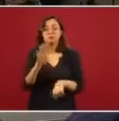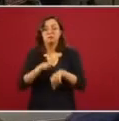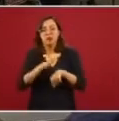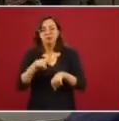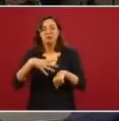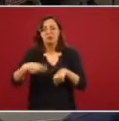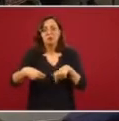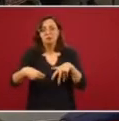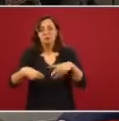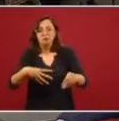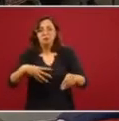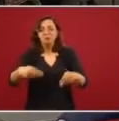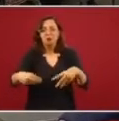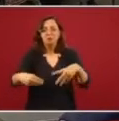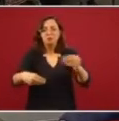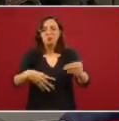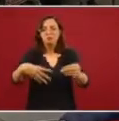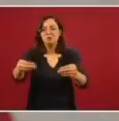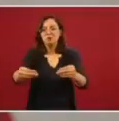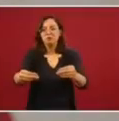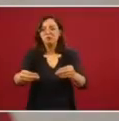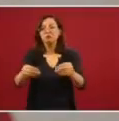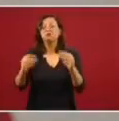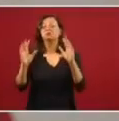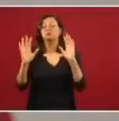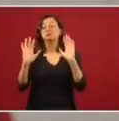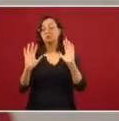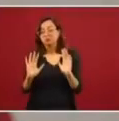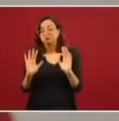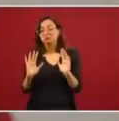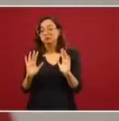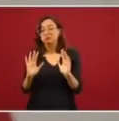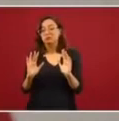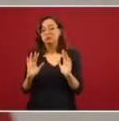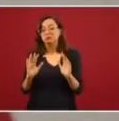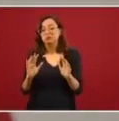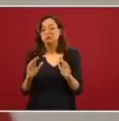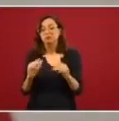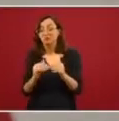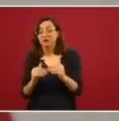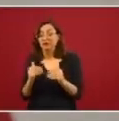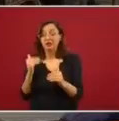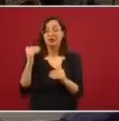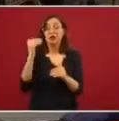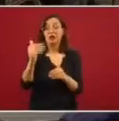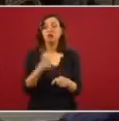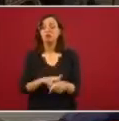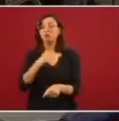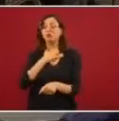en conjunto se contaría por cientos y principalmente que no se rebase la capacidad hospitalaria